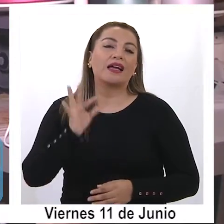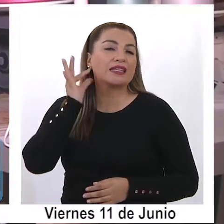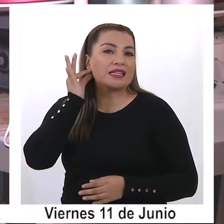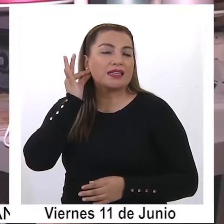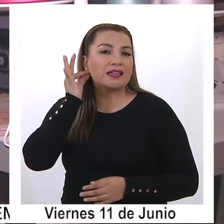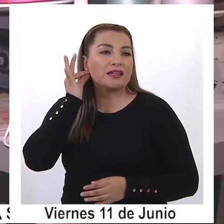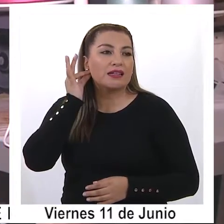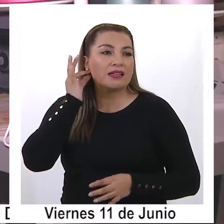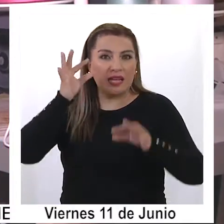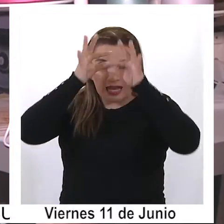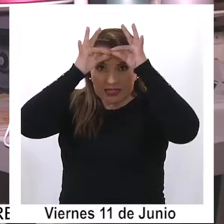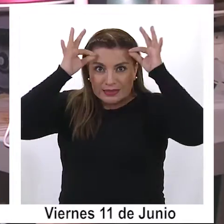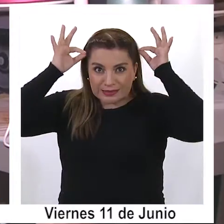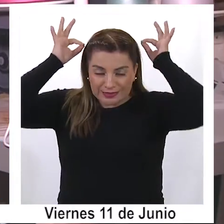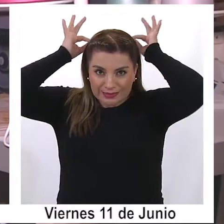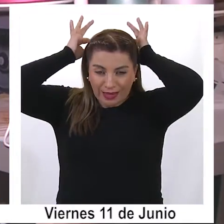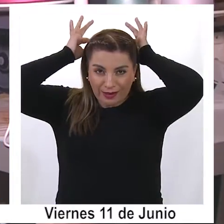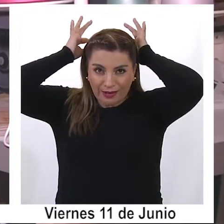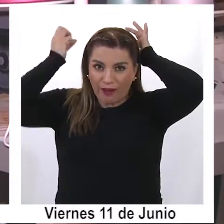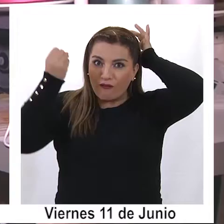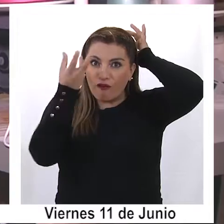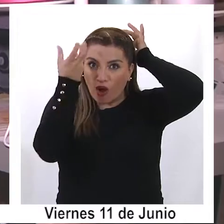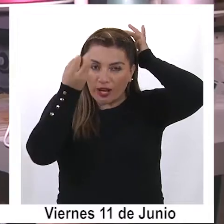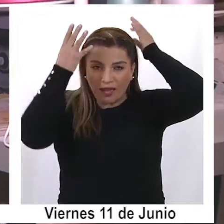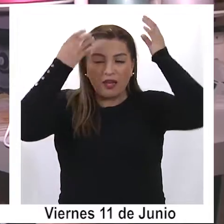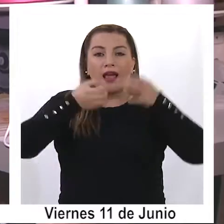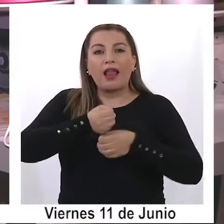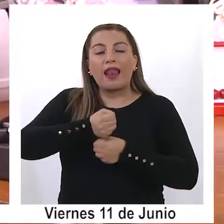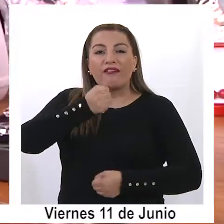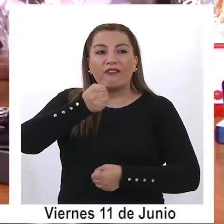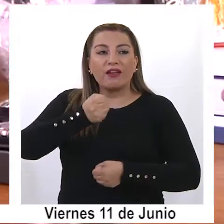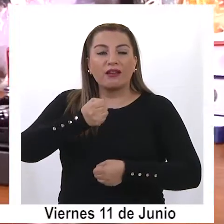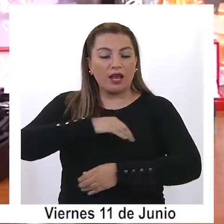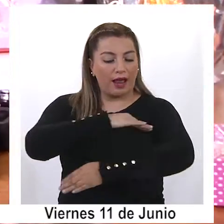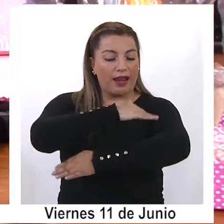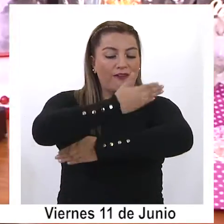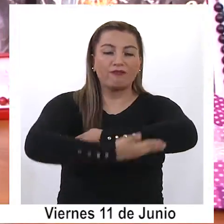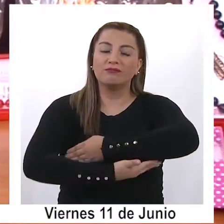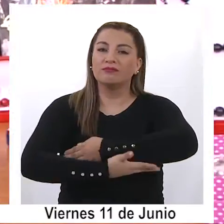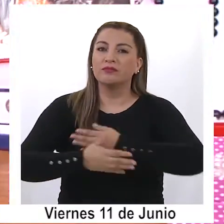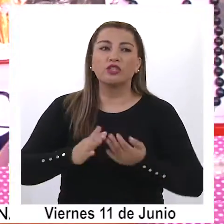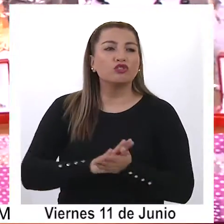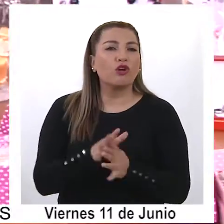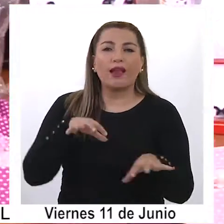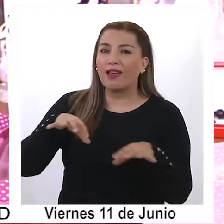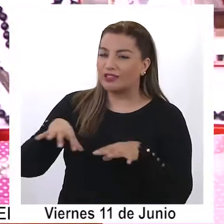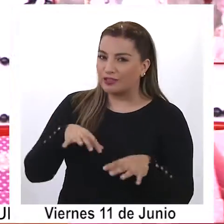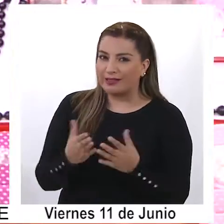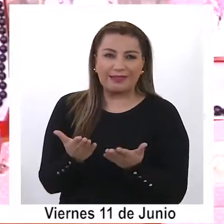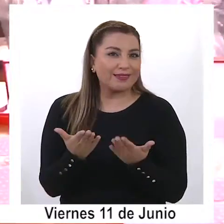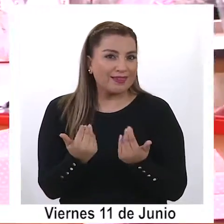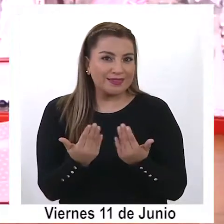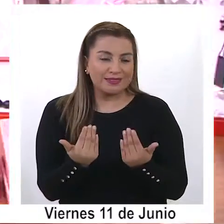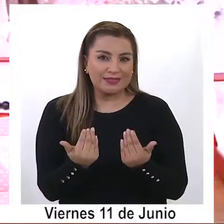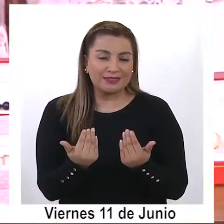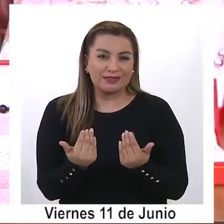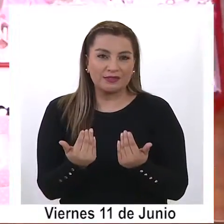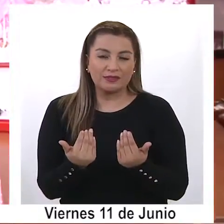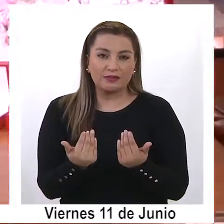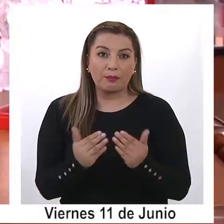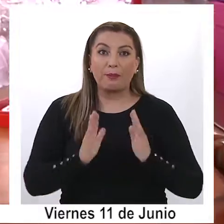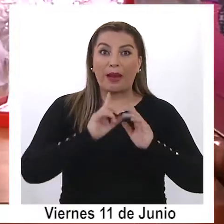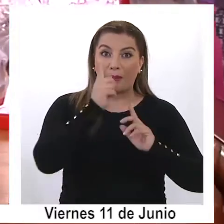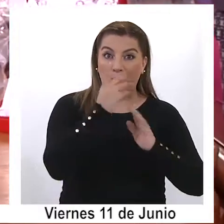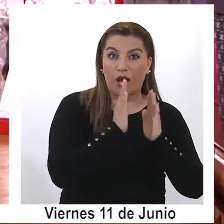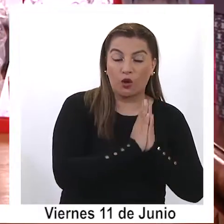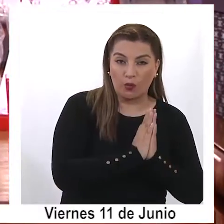la tiara, el cintillo, la velita, la toallita para bautizo, el complemento que necesita tanto para comunión